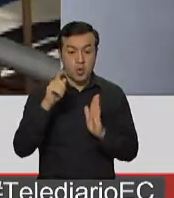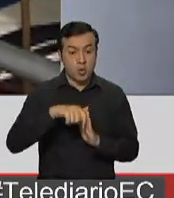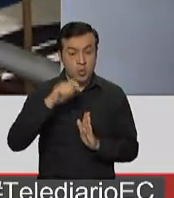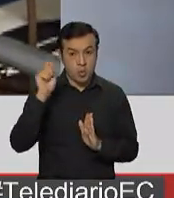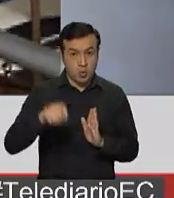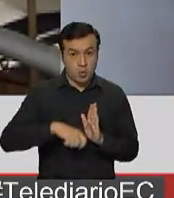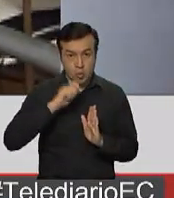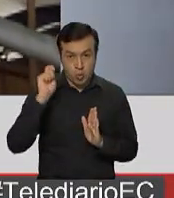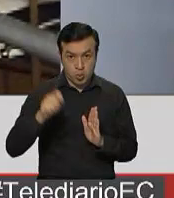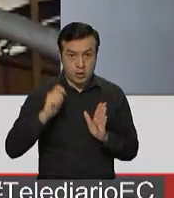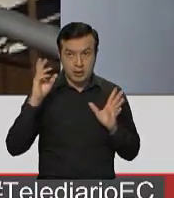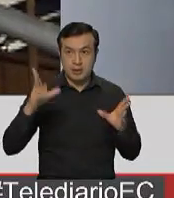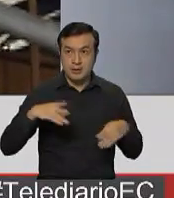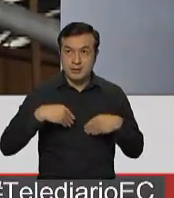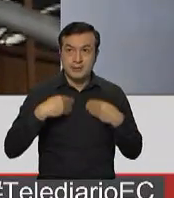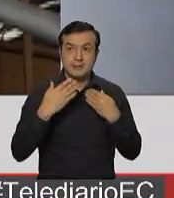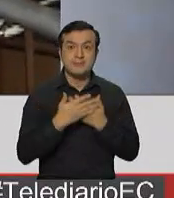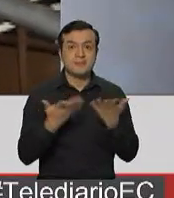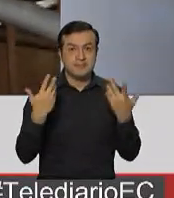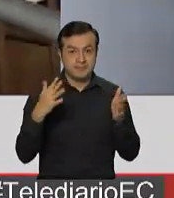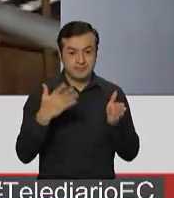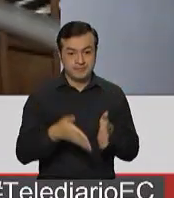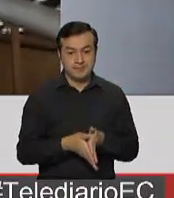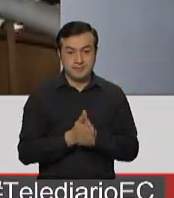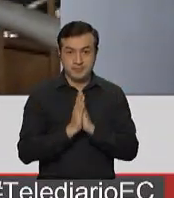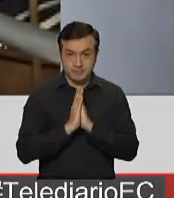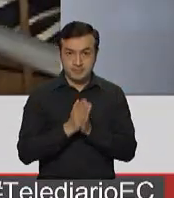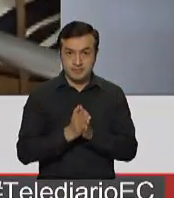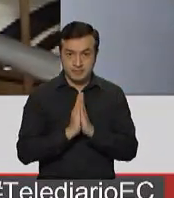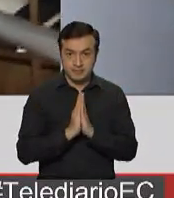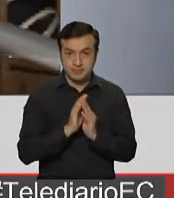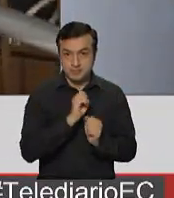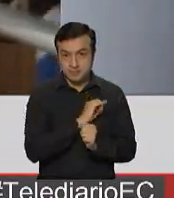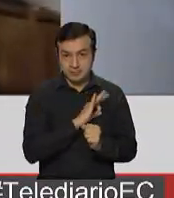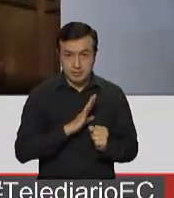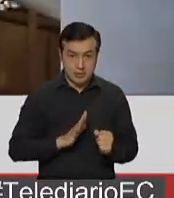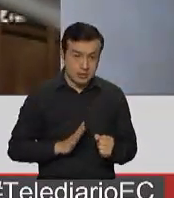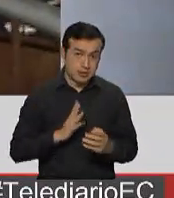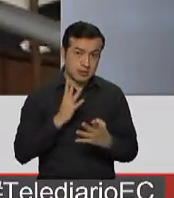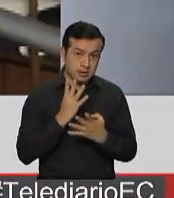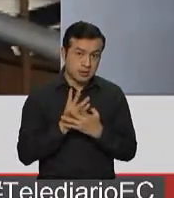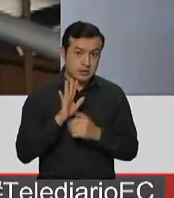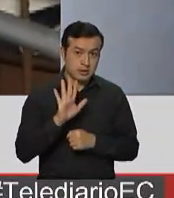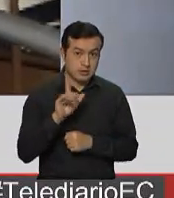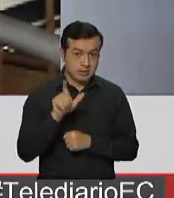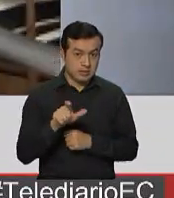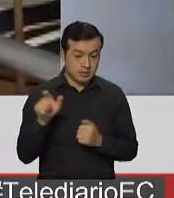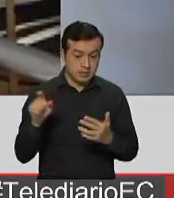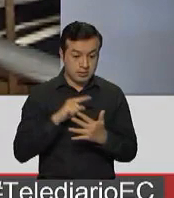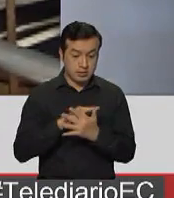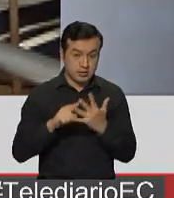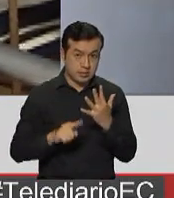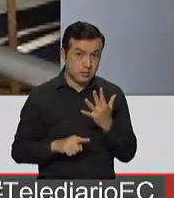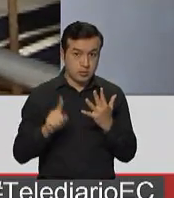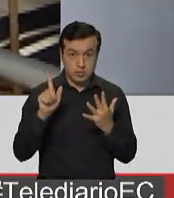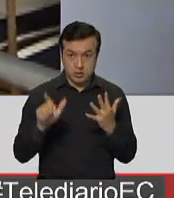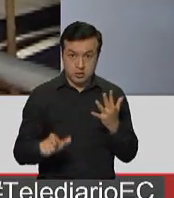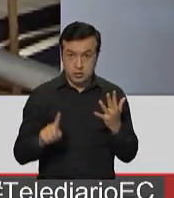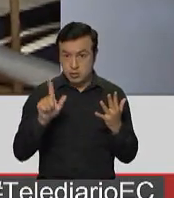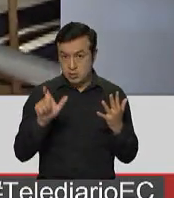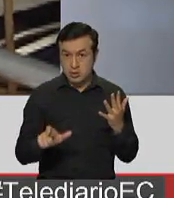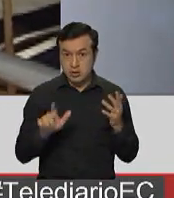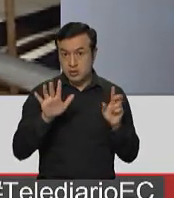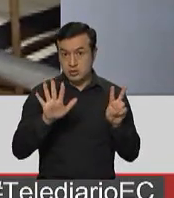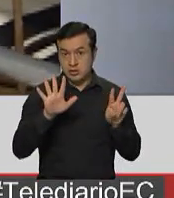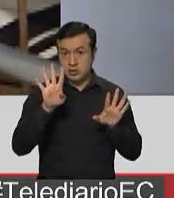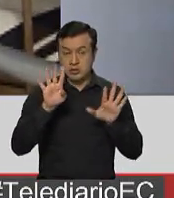ha acogido la petición de solicitar medida de prisión preventiva para las 5 personas y para una persona que tiene